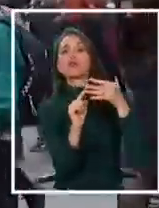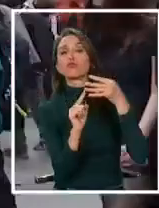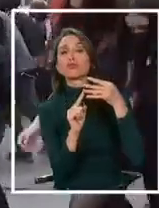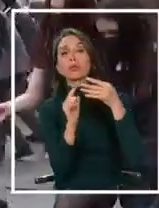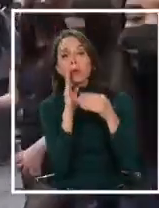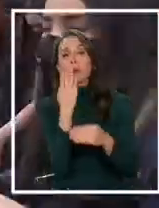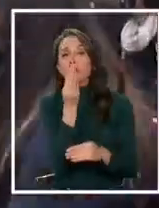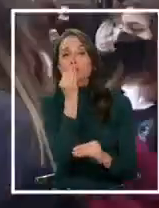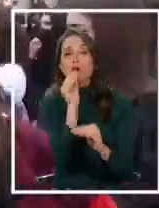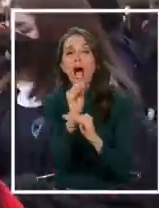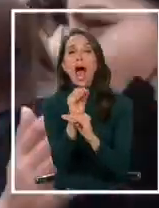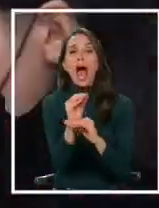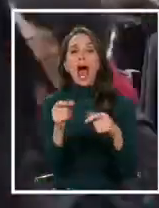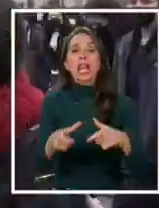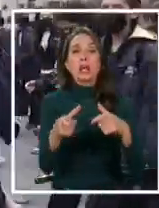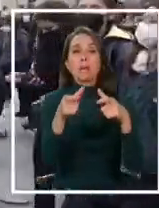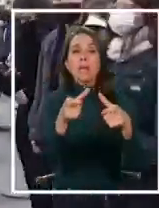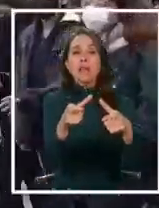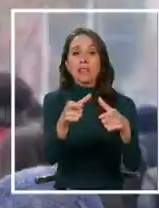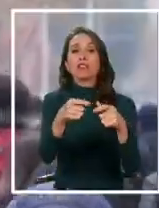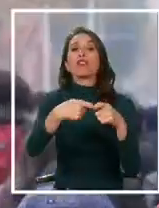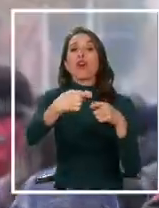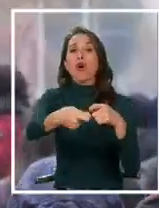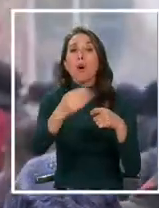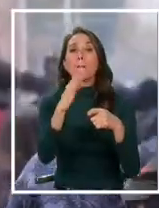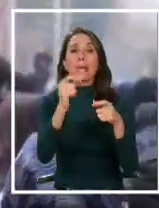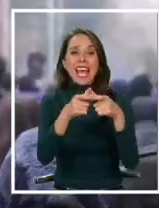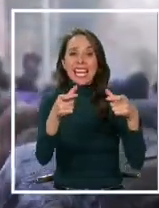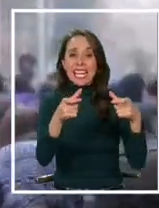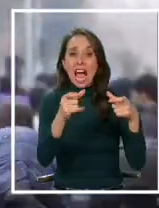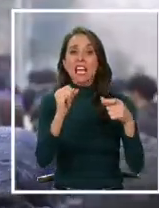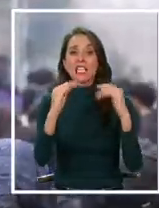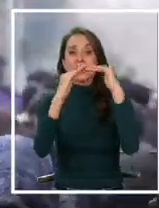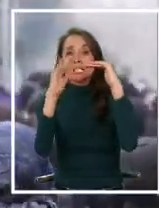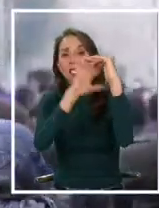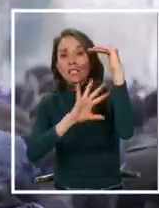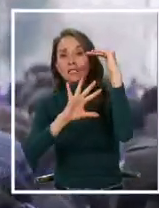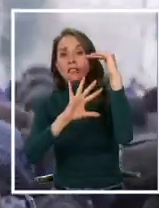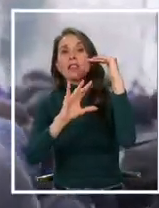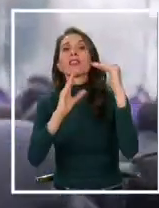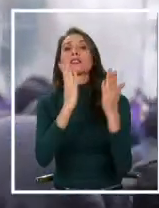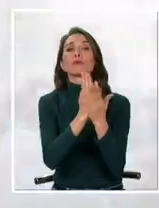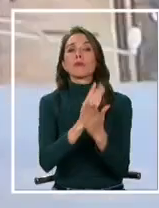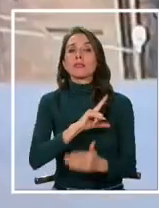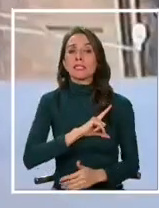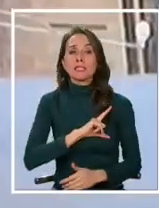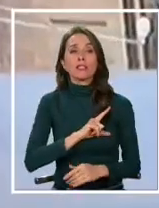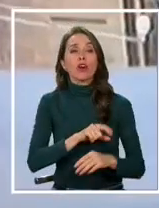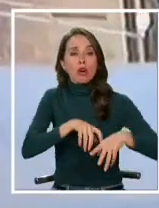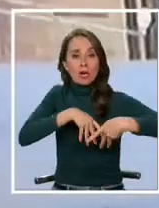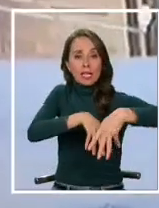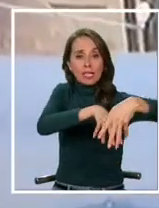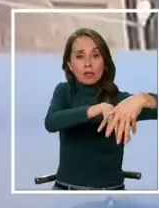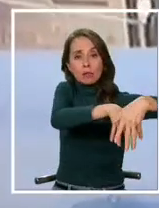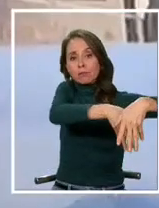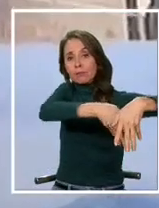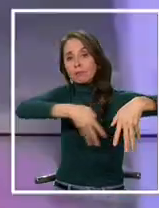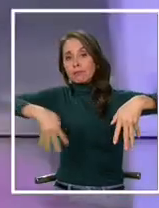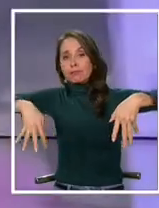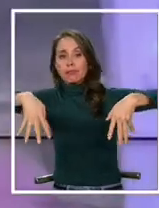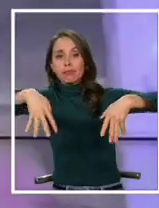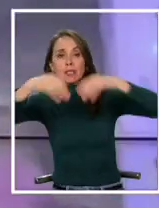beneficio de Vega de alimentos y la infraestructura sin embargo en el trayecto un grupo de encapuchados descolgados de la